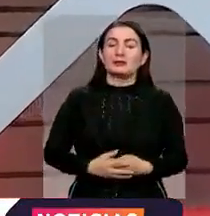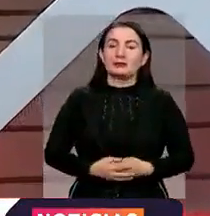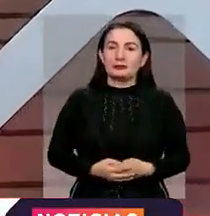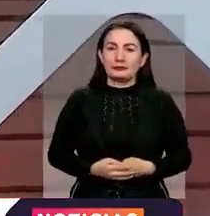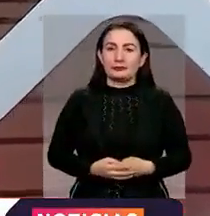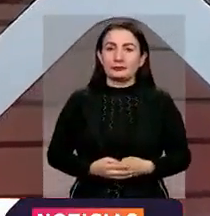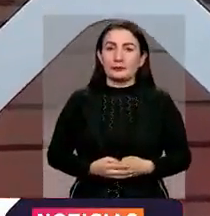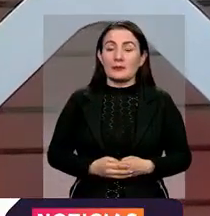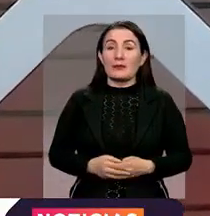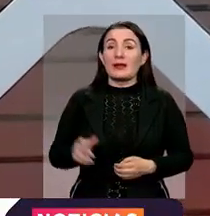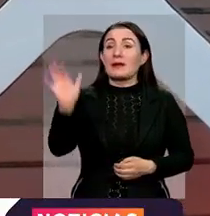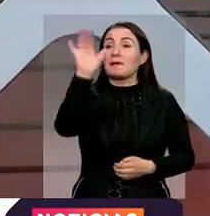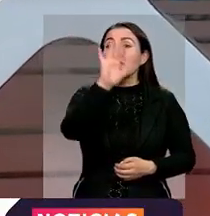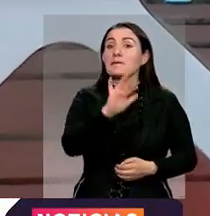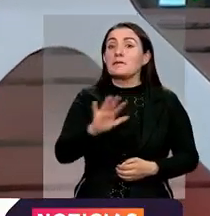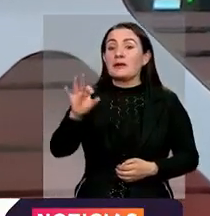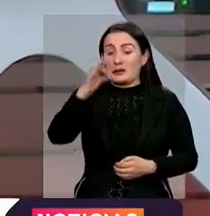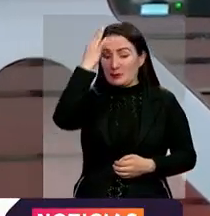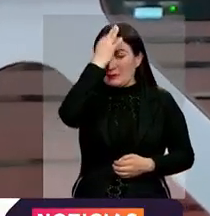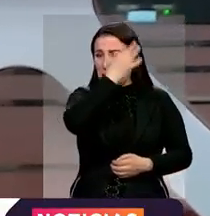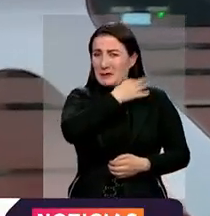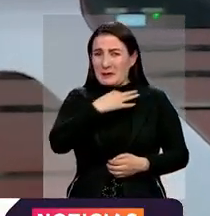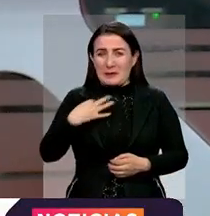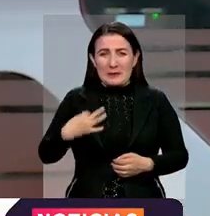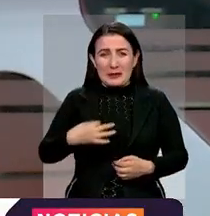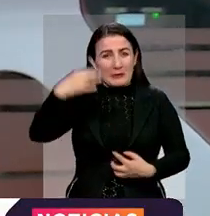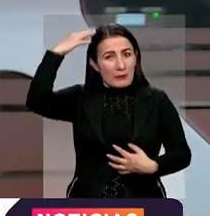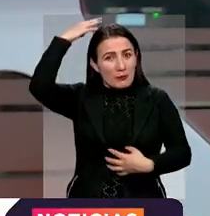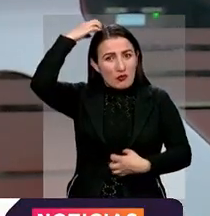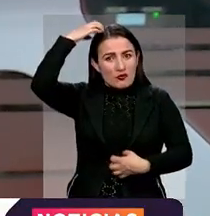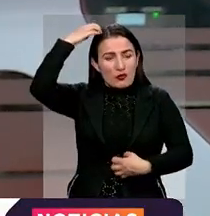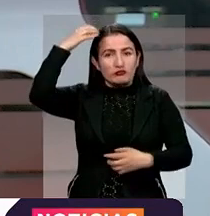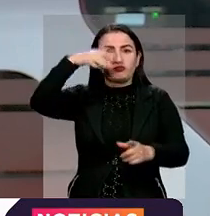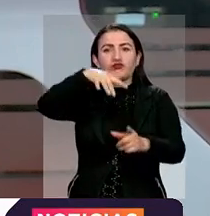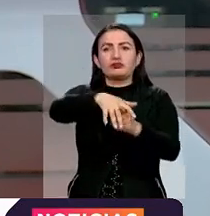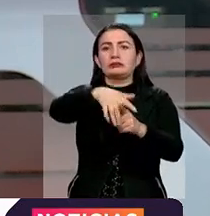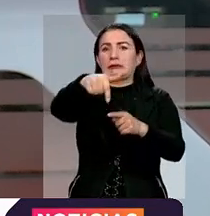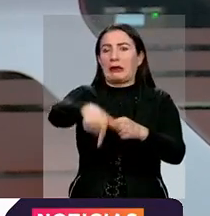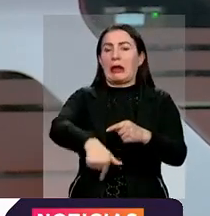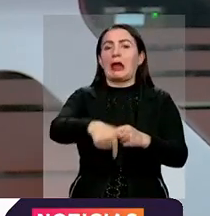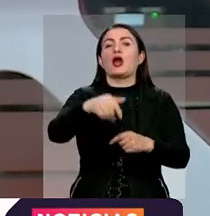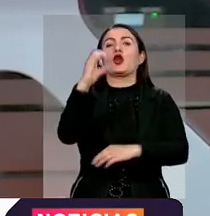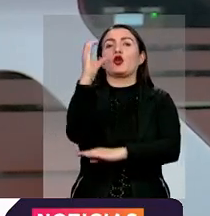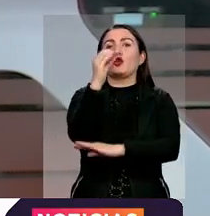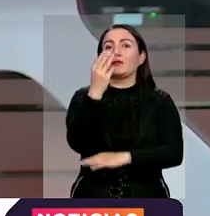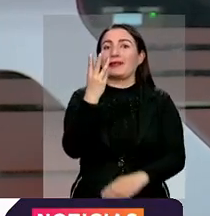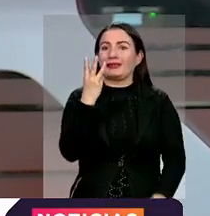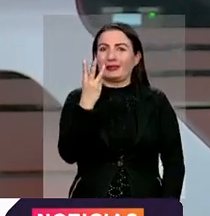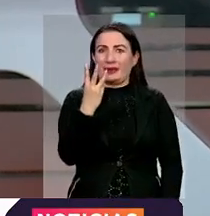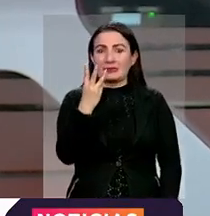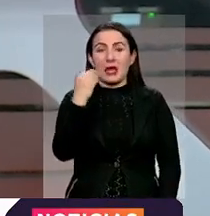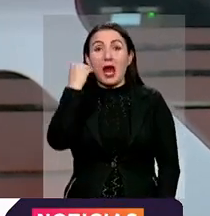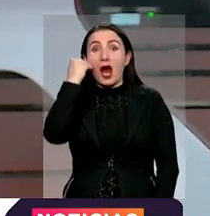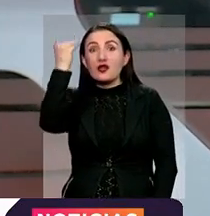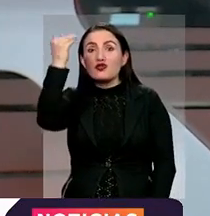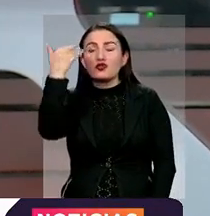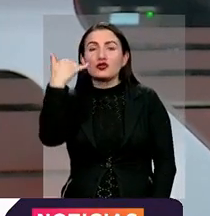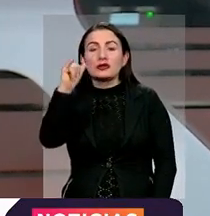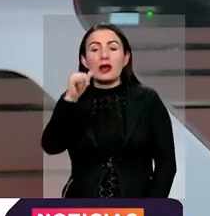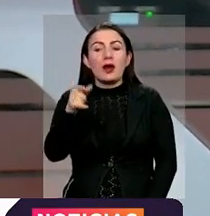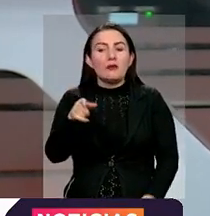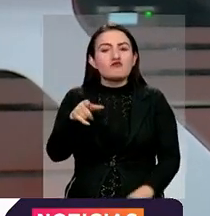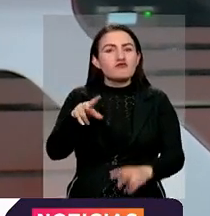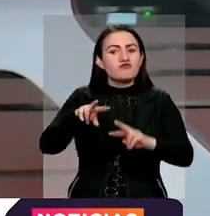El virus de la viruela del mono llegó a Colombia. Las autoridades sanitarias confirmaron 3 casos. 2 adultos que se detectaron en Bogotá